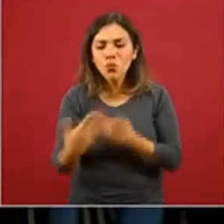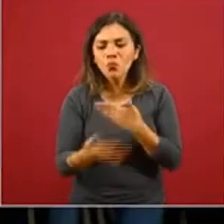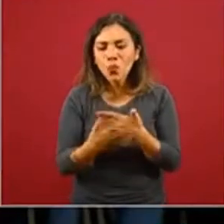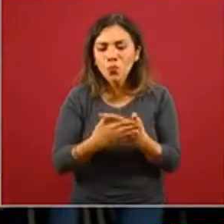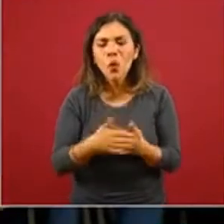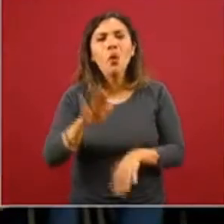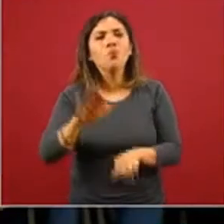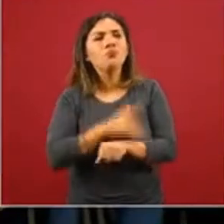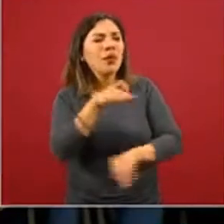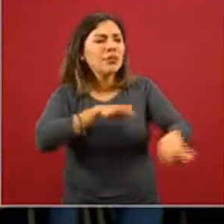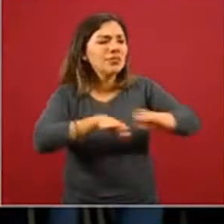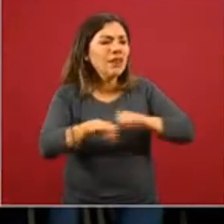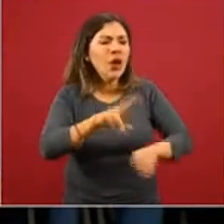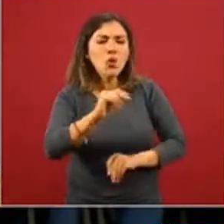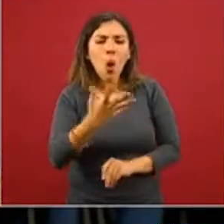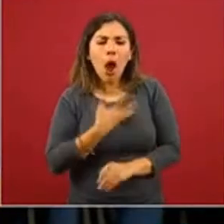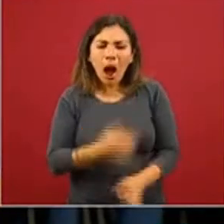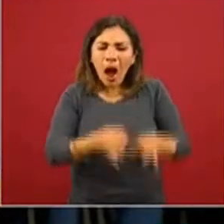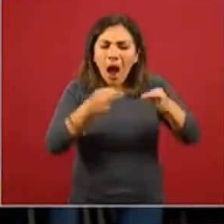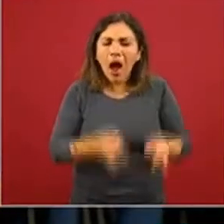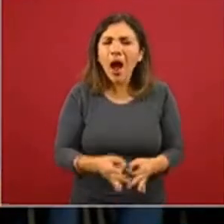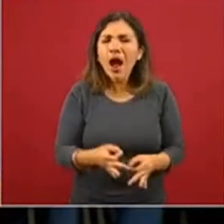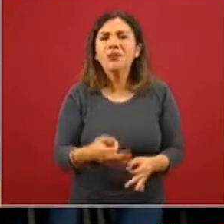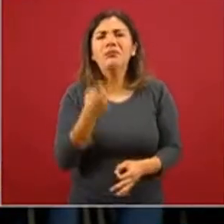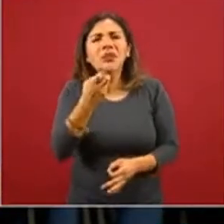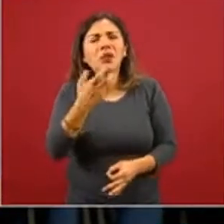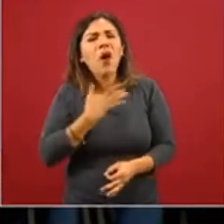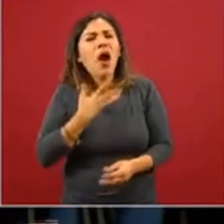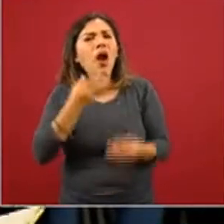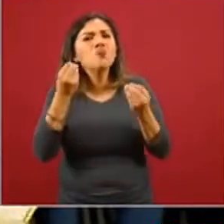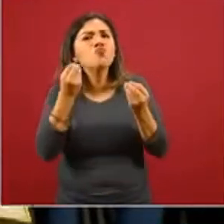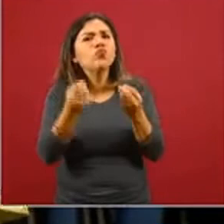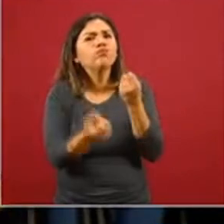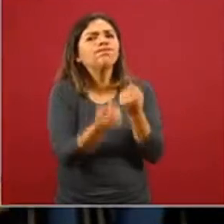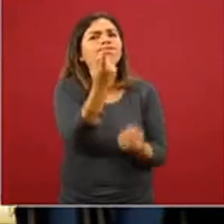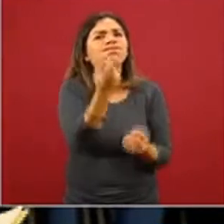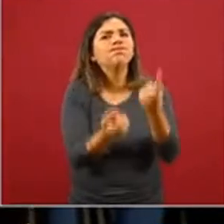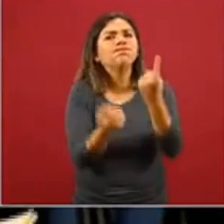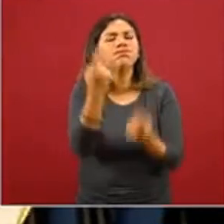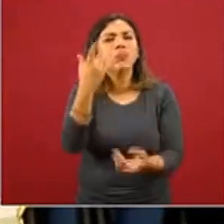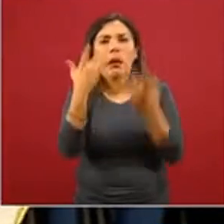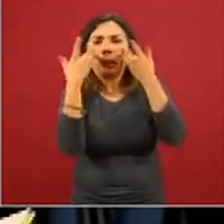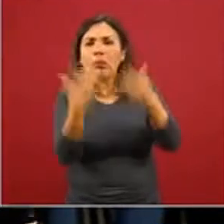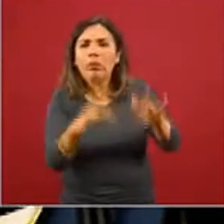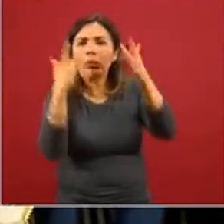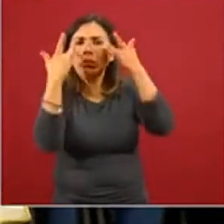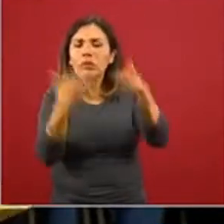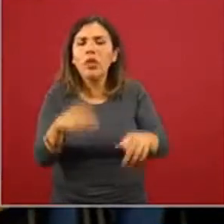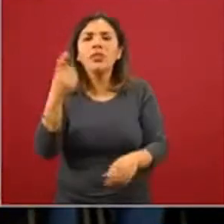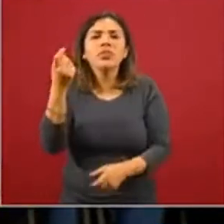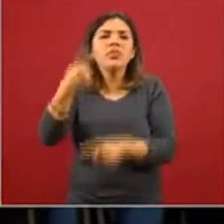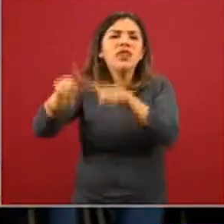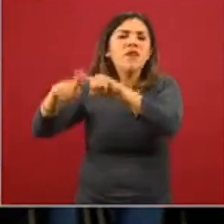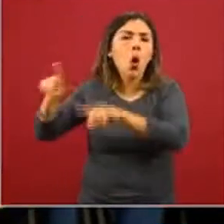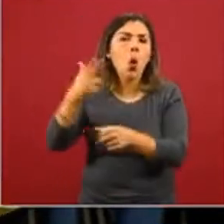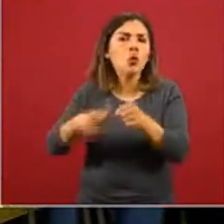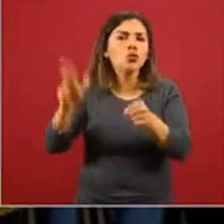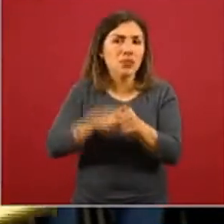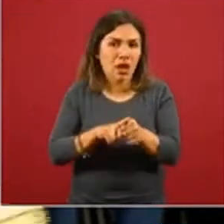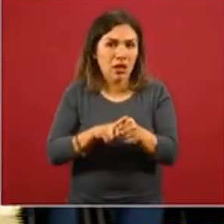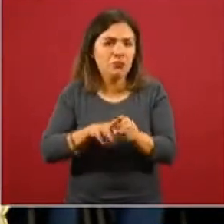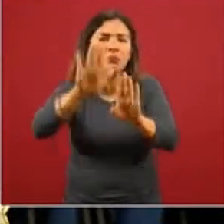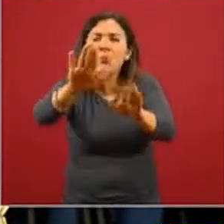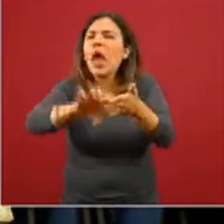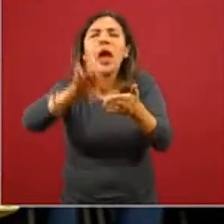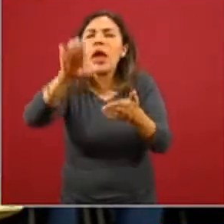de las condiciones de trabajo, encontramos índices de deserción en diversos hospitales. Y le voy